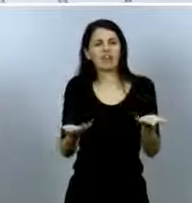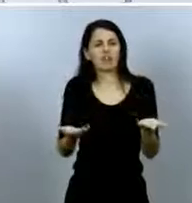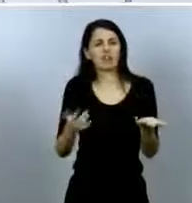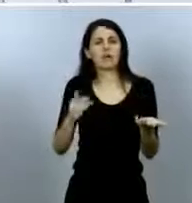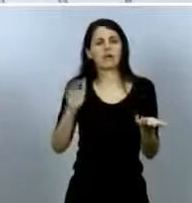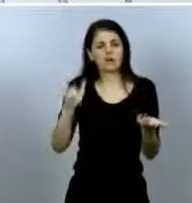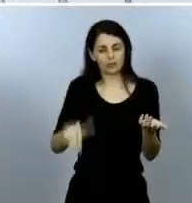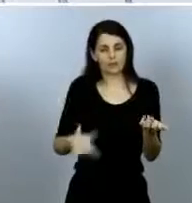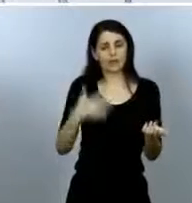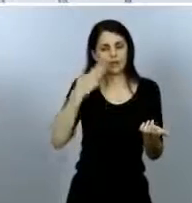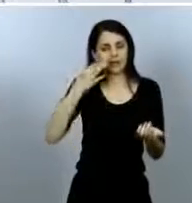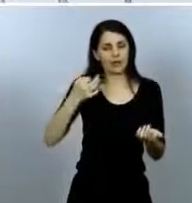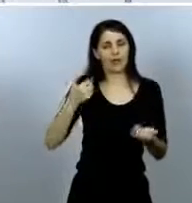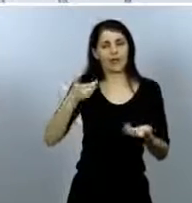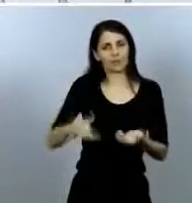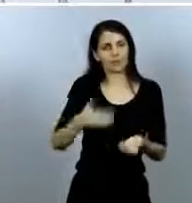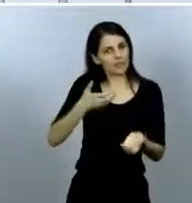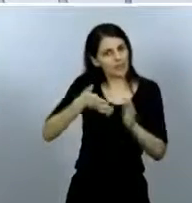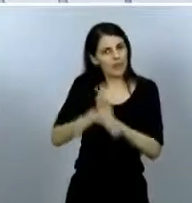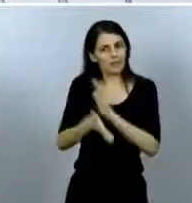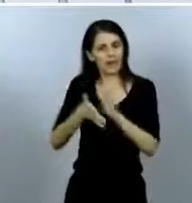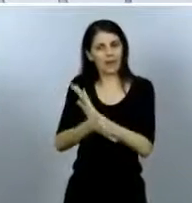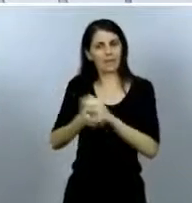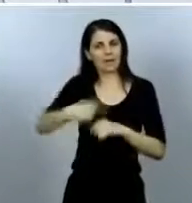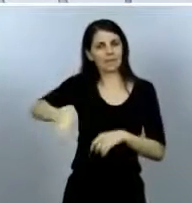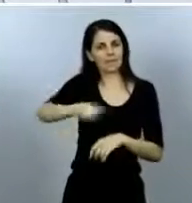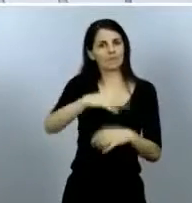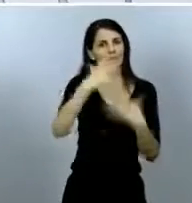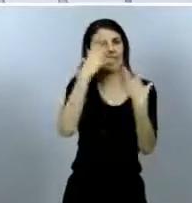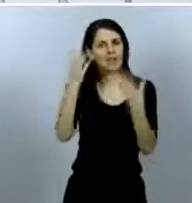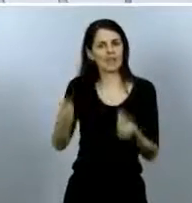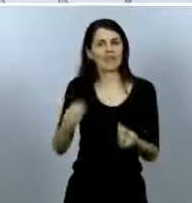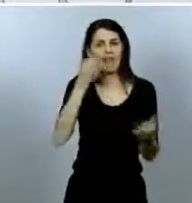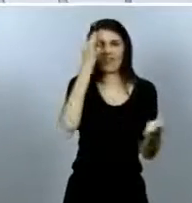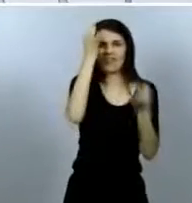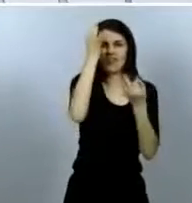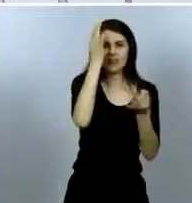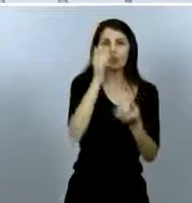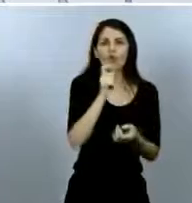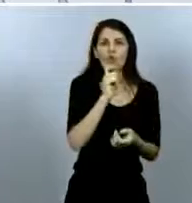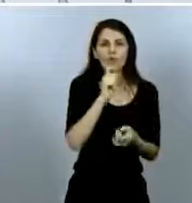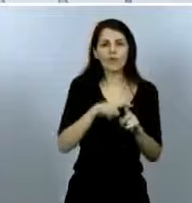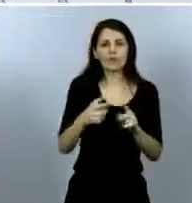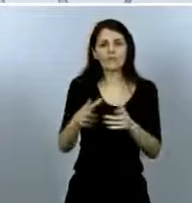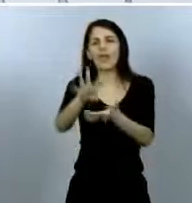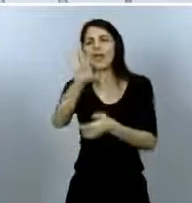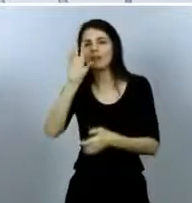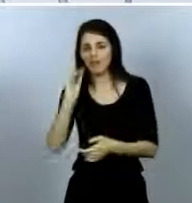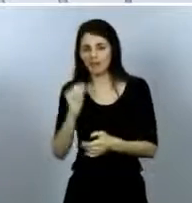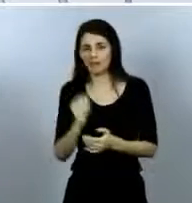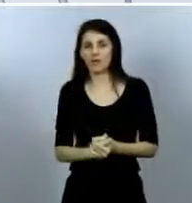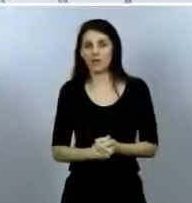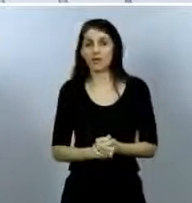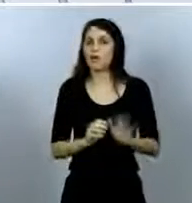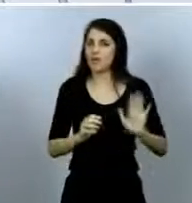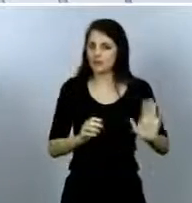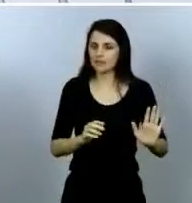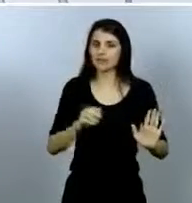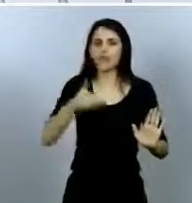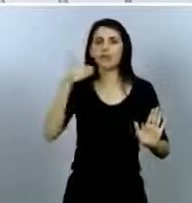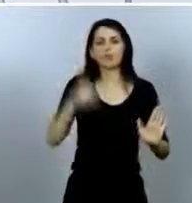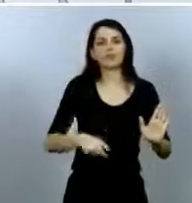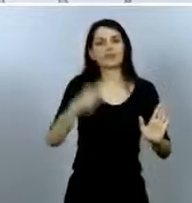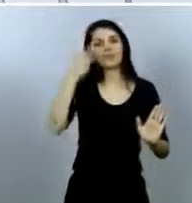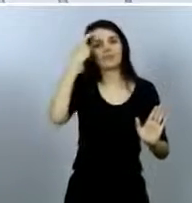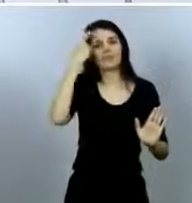se gestiona y se manejan todos estos datos y sobre todo cómo se tienen que interpretar y es importante entender el cuidado que hay que tener a la hora de